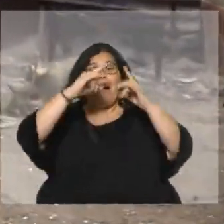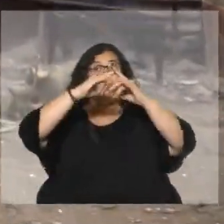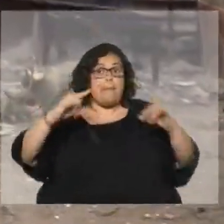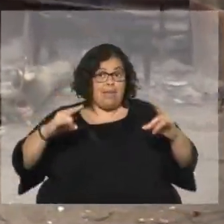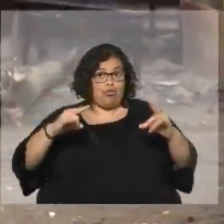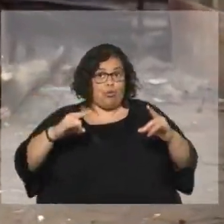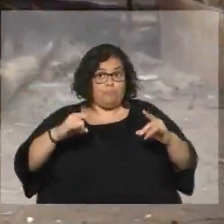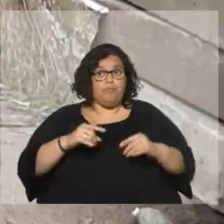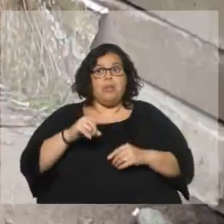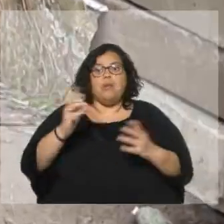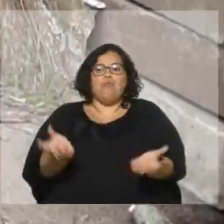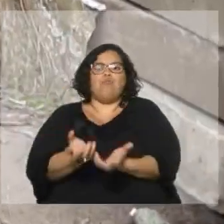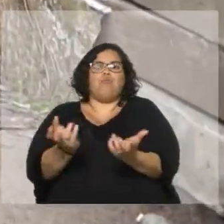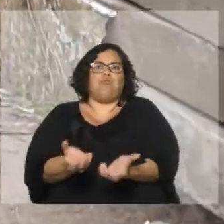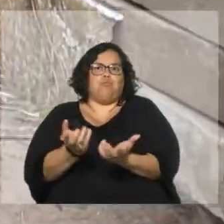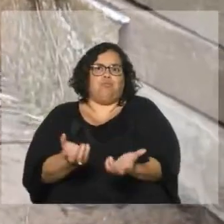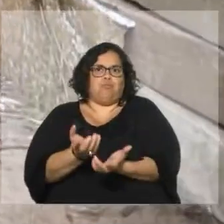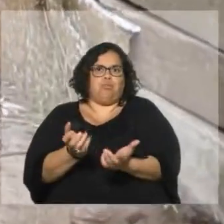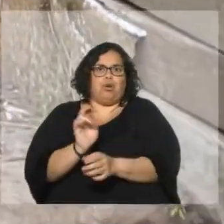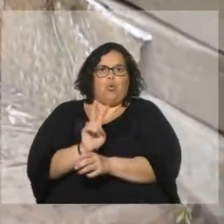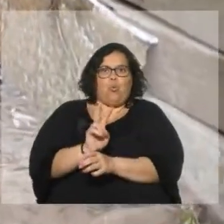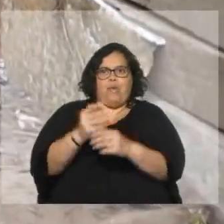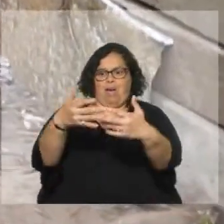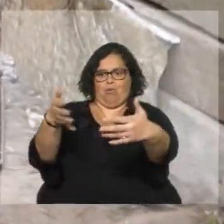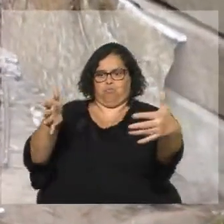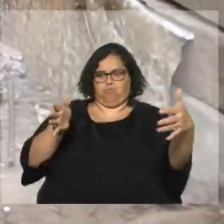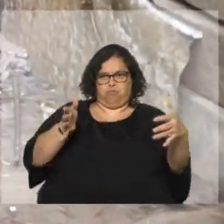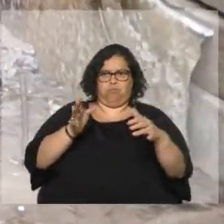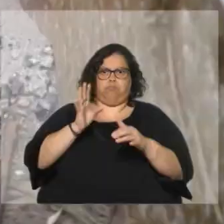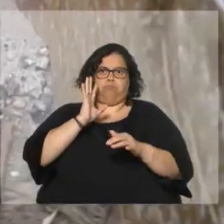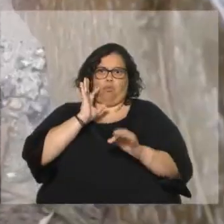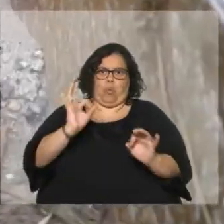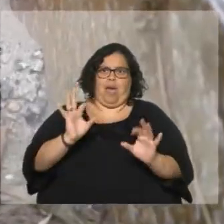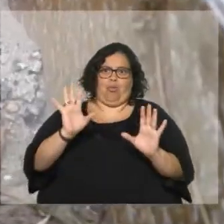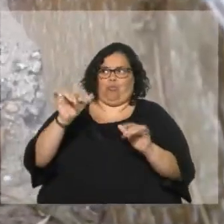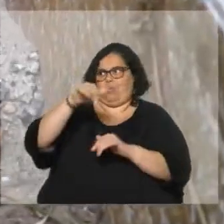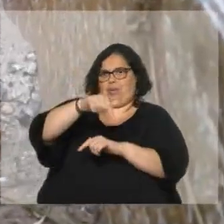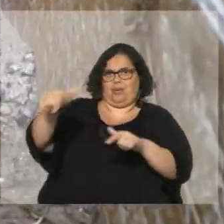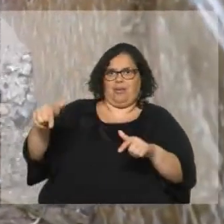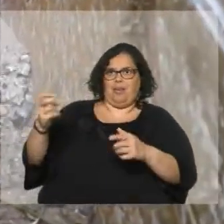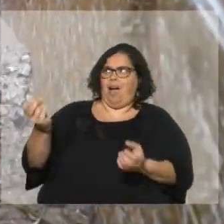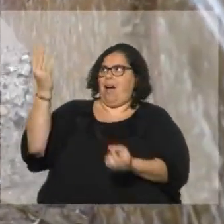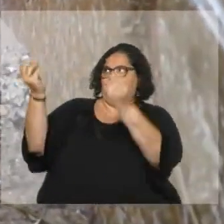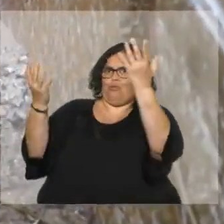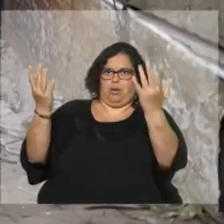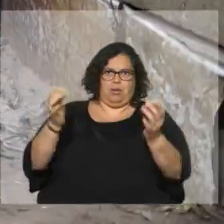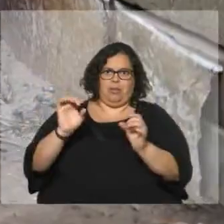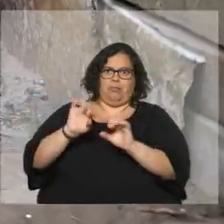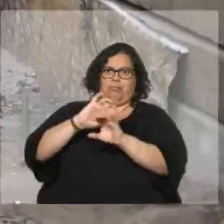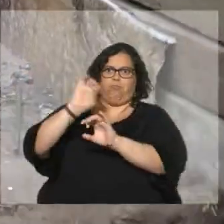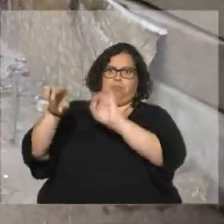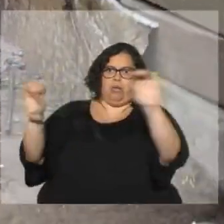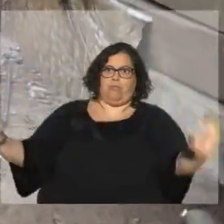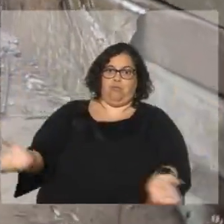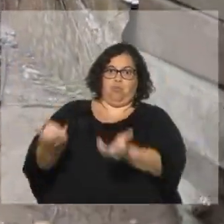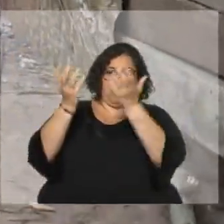acá. Un fogoncito medio cuidado, con algo protegido por todo, que estamos en una costa, ¿no? Vuela cualquier chispa y podemos prender